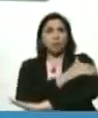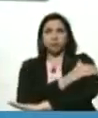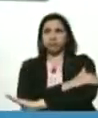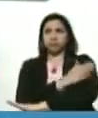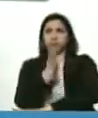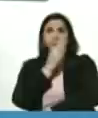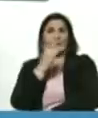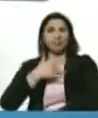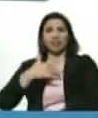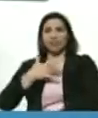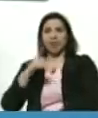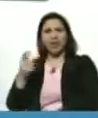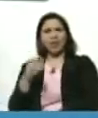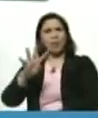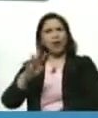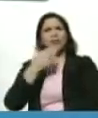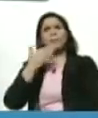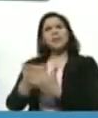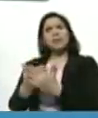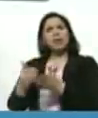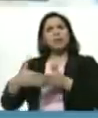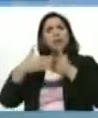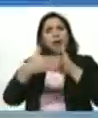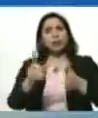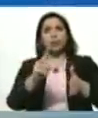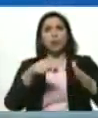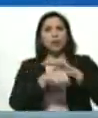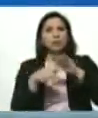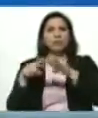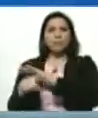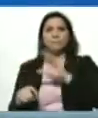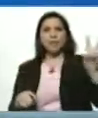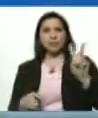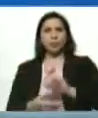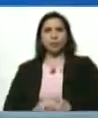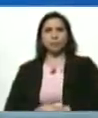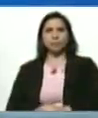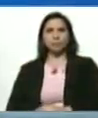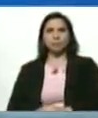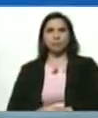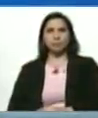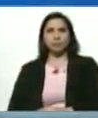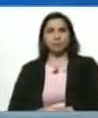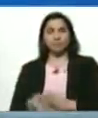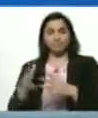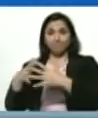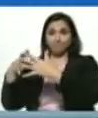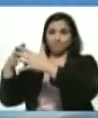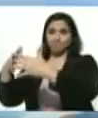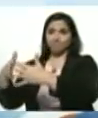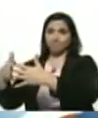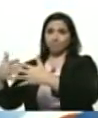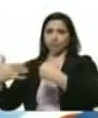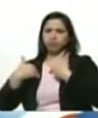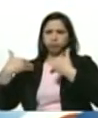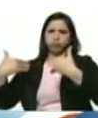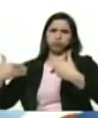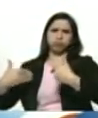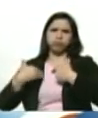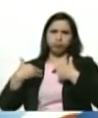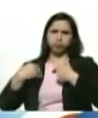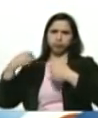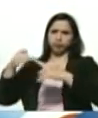del g4 pidiendo que los barcos no entren al país eeuu amenaza con sanciones